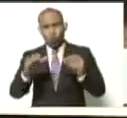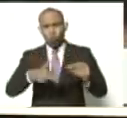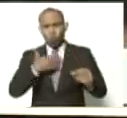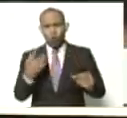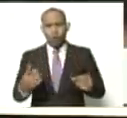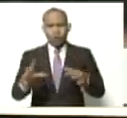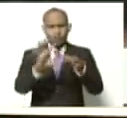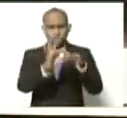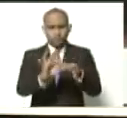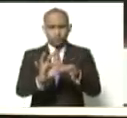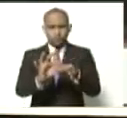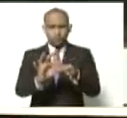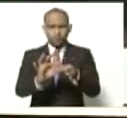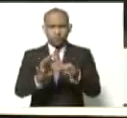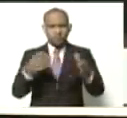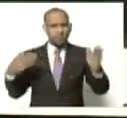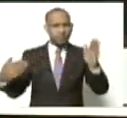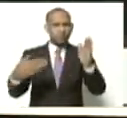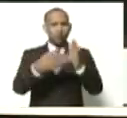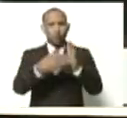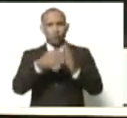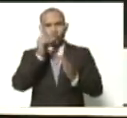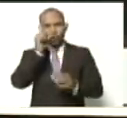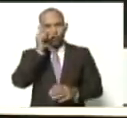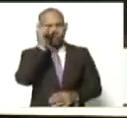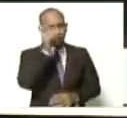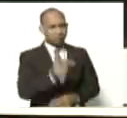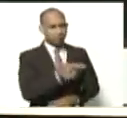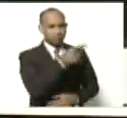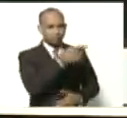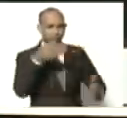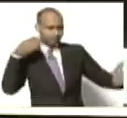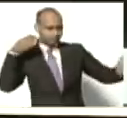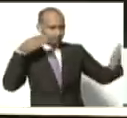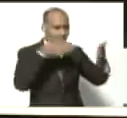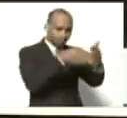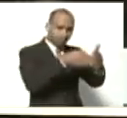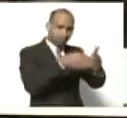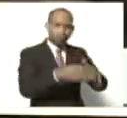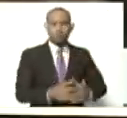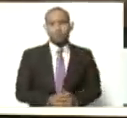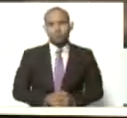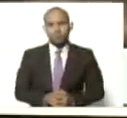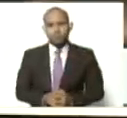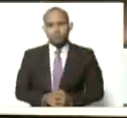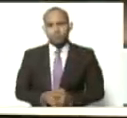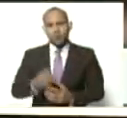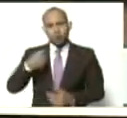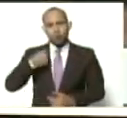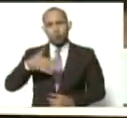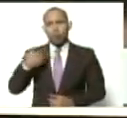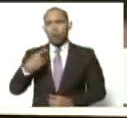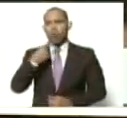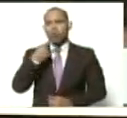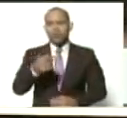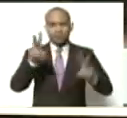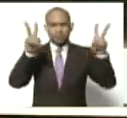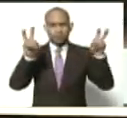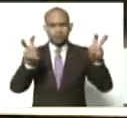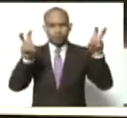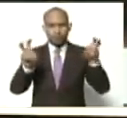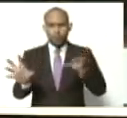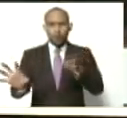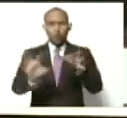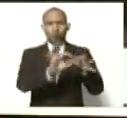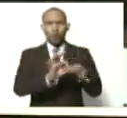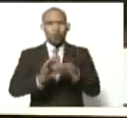unido contra el enemigo principal. Yo diría hoy, parafraseando a Ho Chi Minh, unir a todo